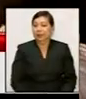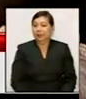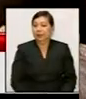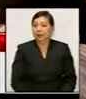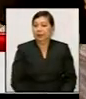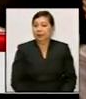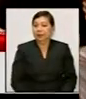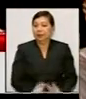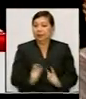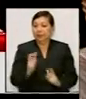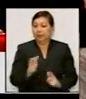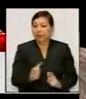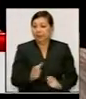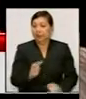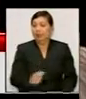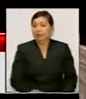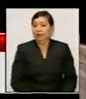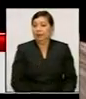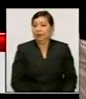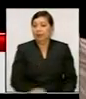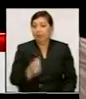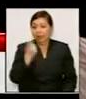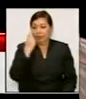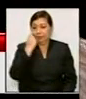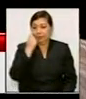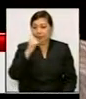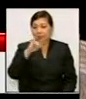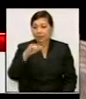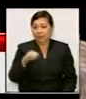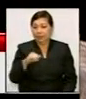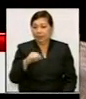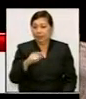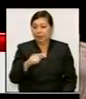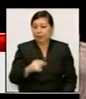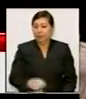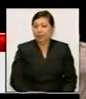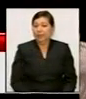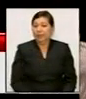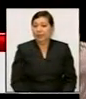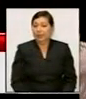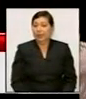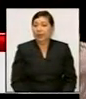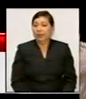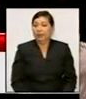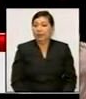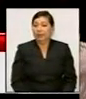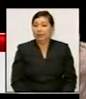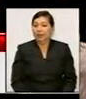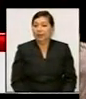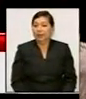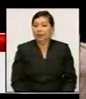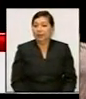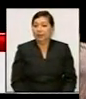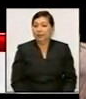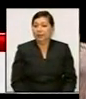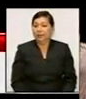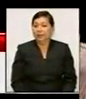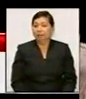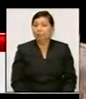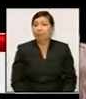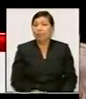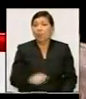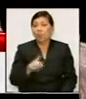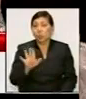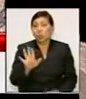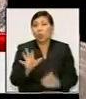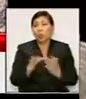recordado congresista, por supuesto, muy conocido, don Javier Díaz Orihuela. Escuchemos, por favor. Dirigidas a la viuda de